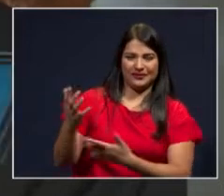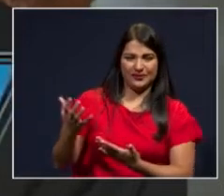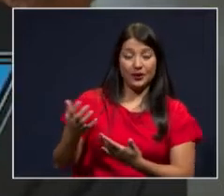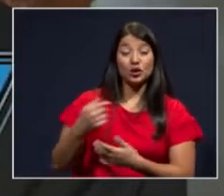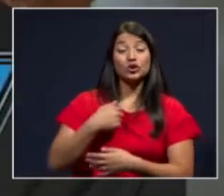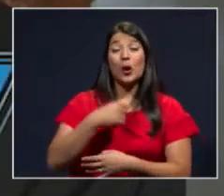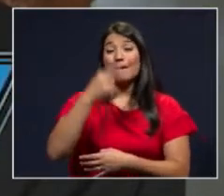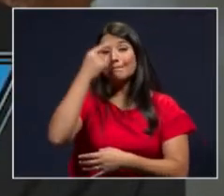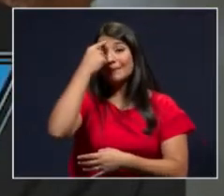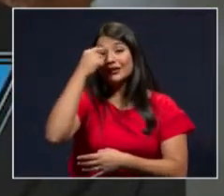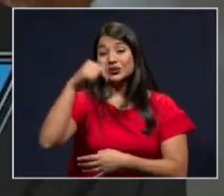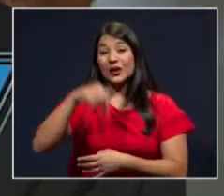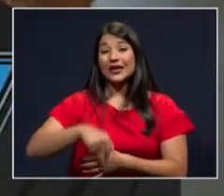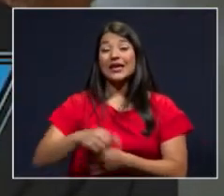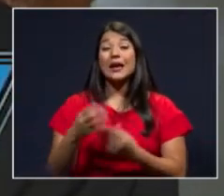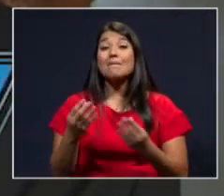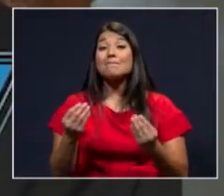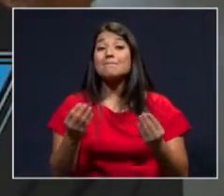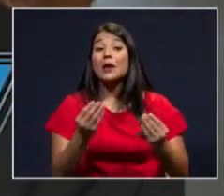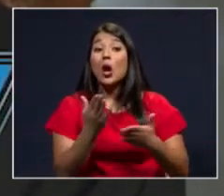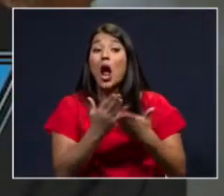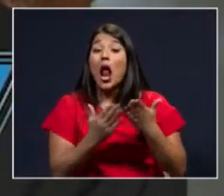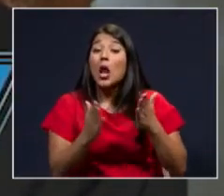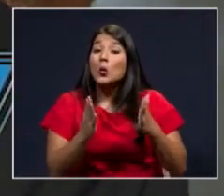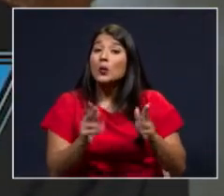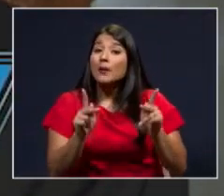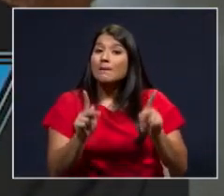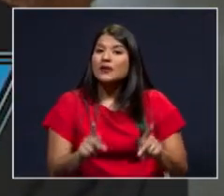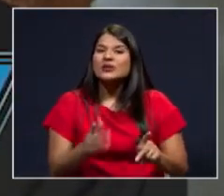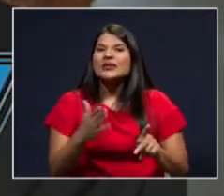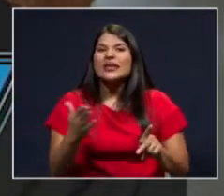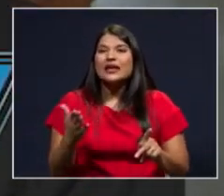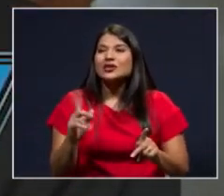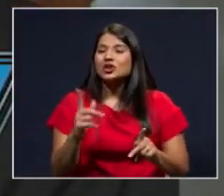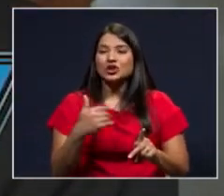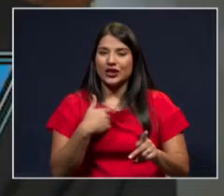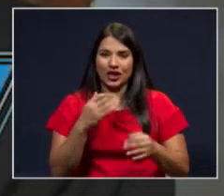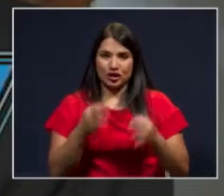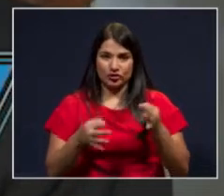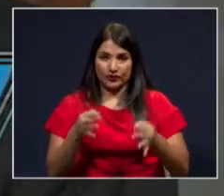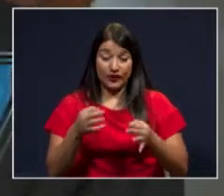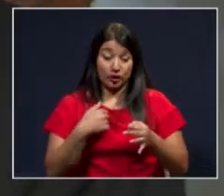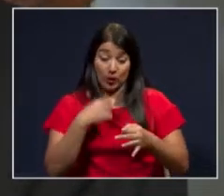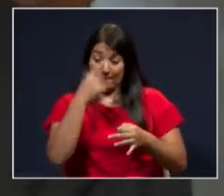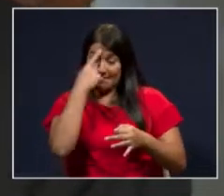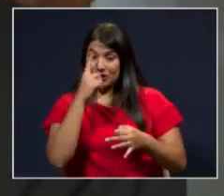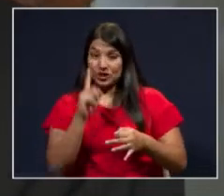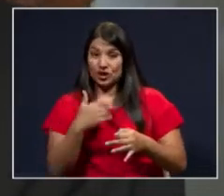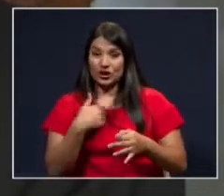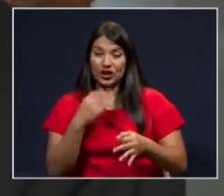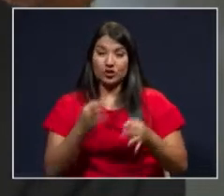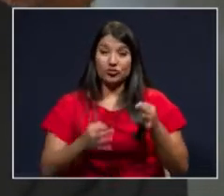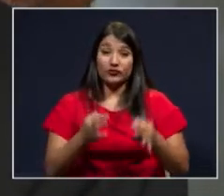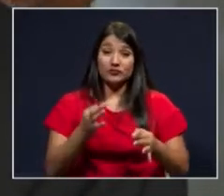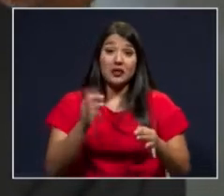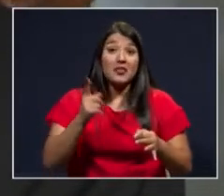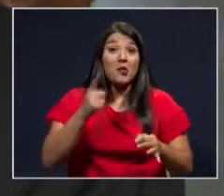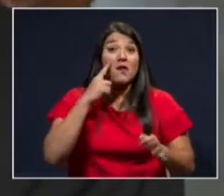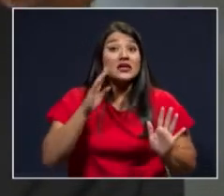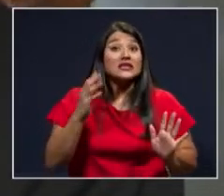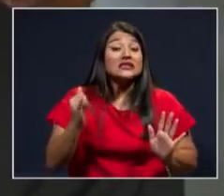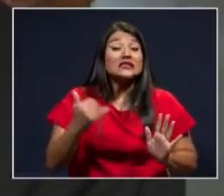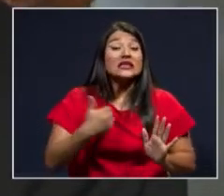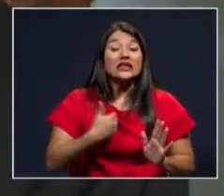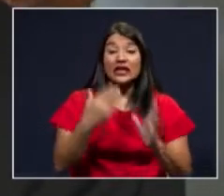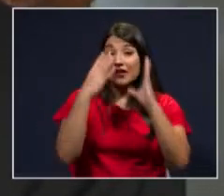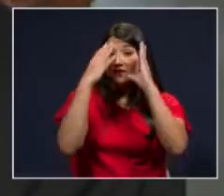miedo de algunos es injustificado. Digo yo que injustificado. Habrá que ver si es que ellos tienen información por